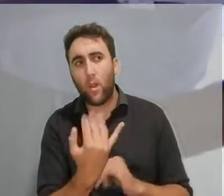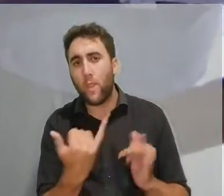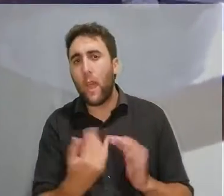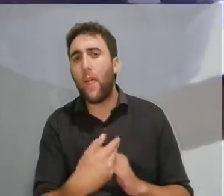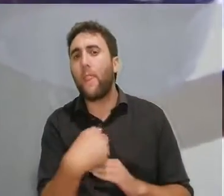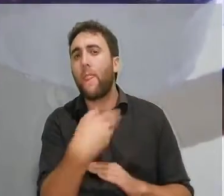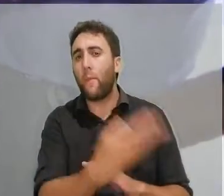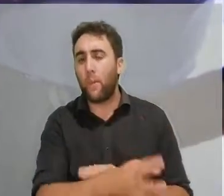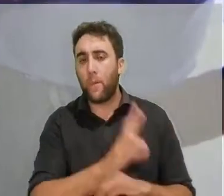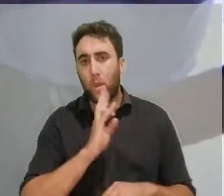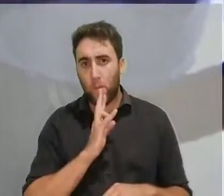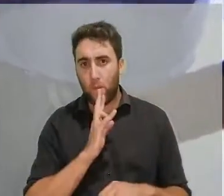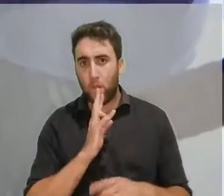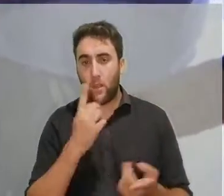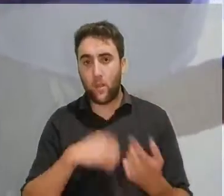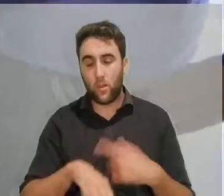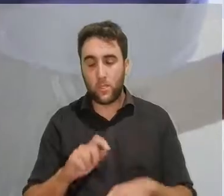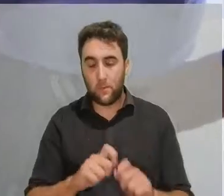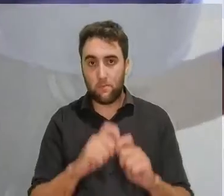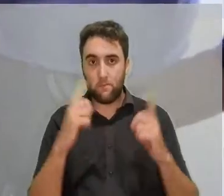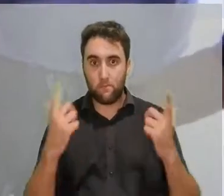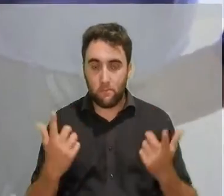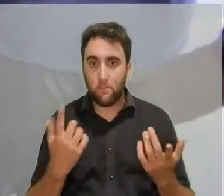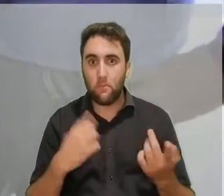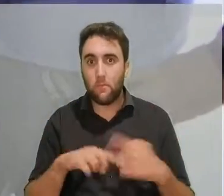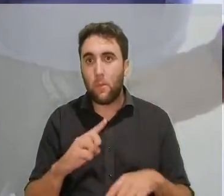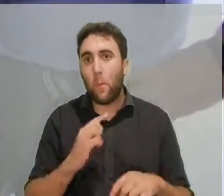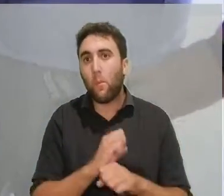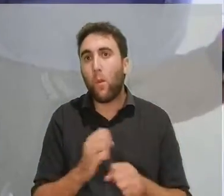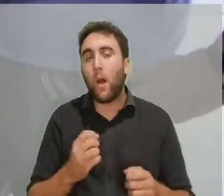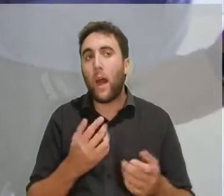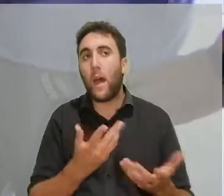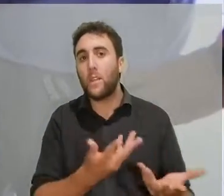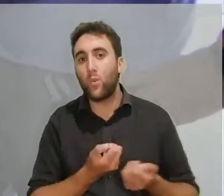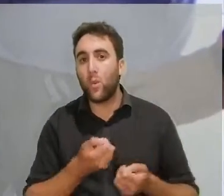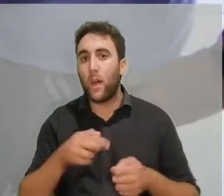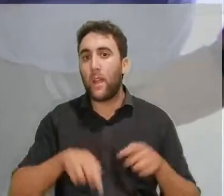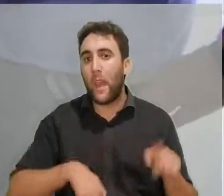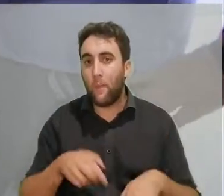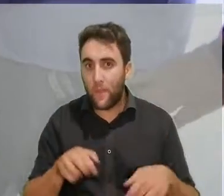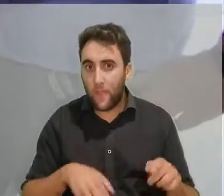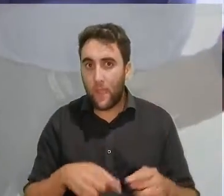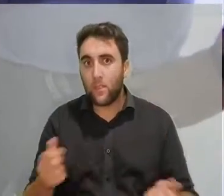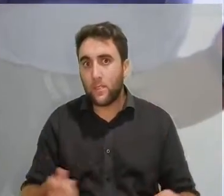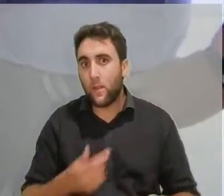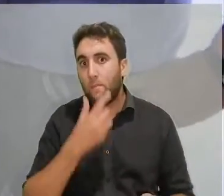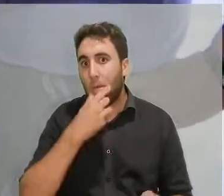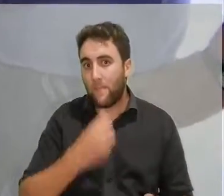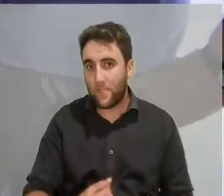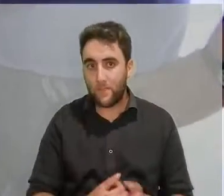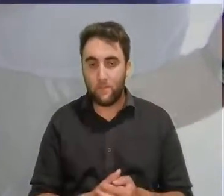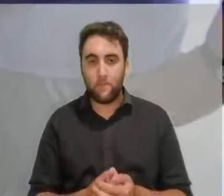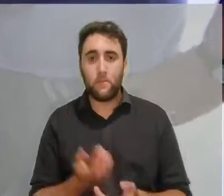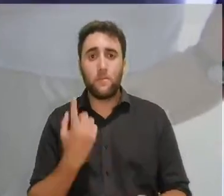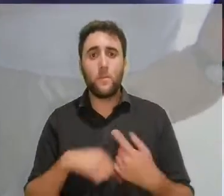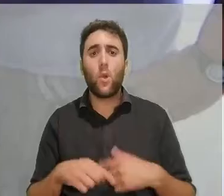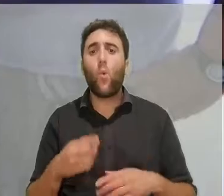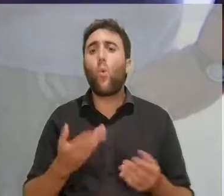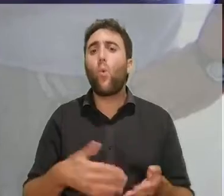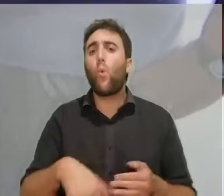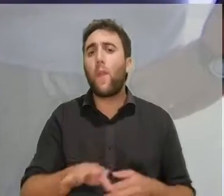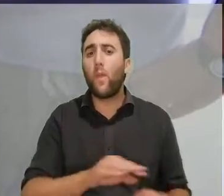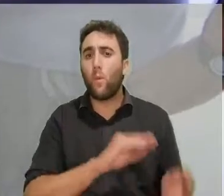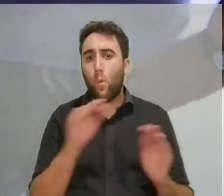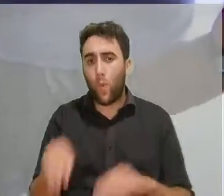de yo haberle mandado el mail, me respondió y pude acceder, ella me facilitó un poco el acceso, ¿verdad? Bien, ahora vas